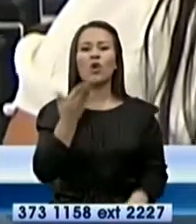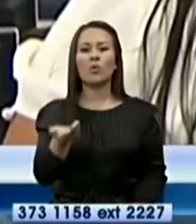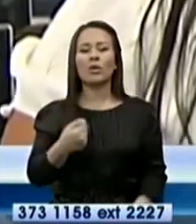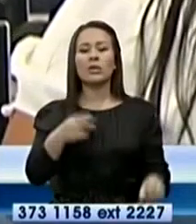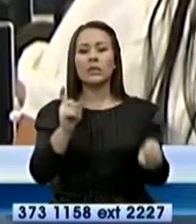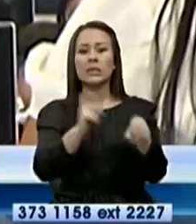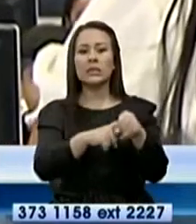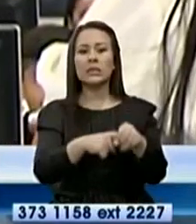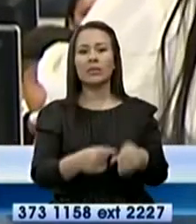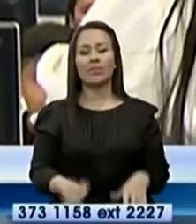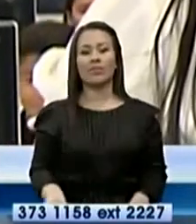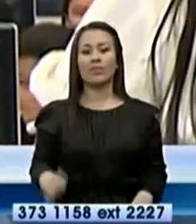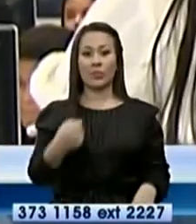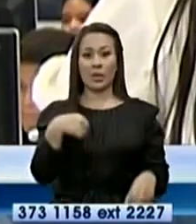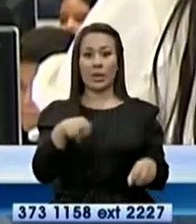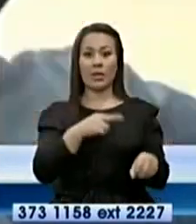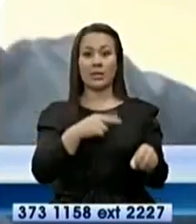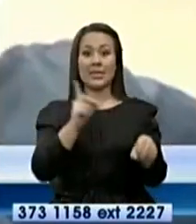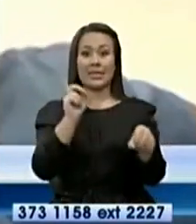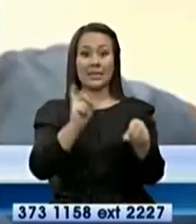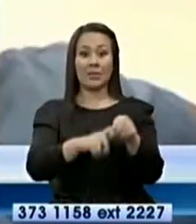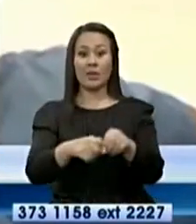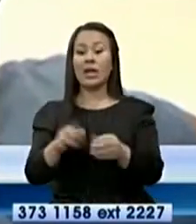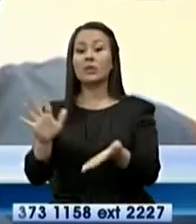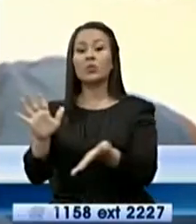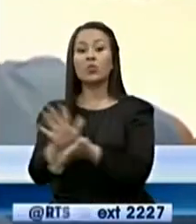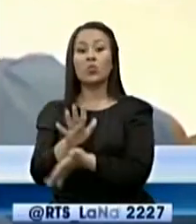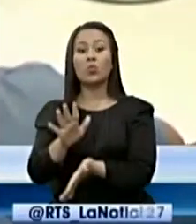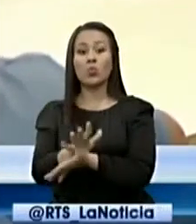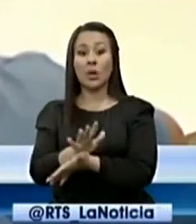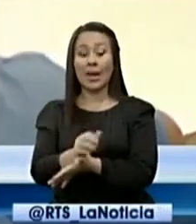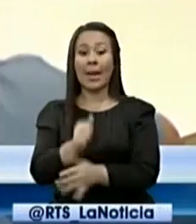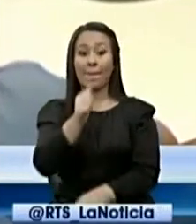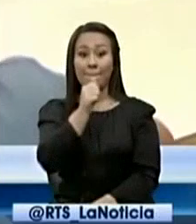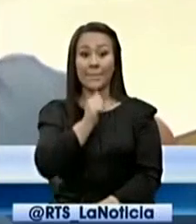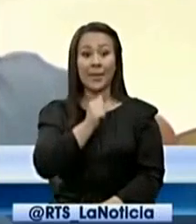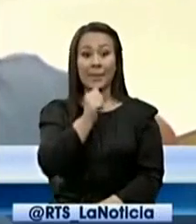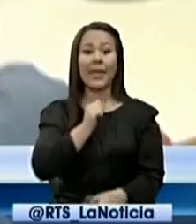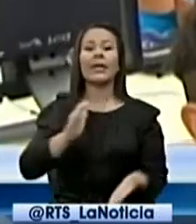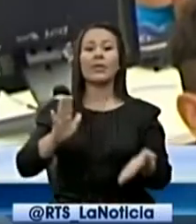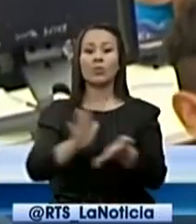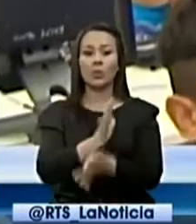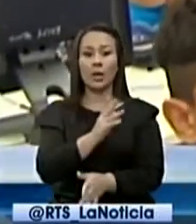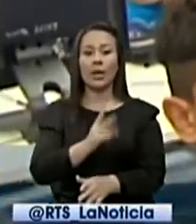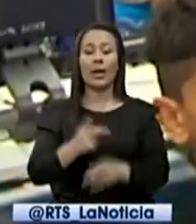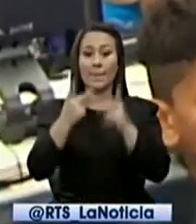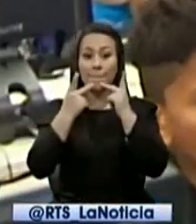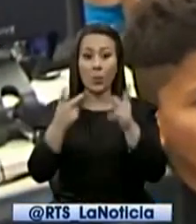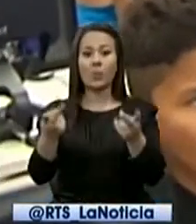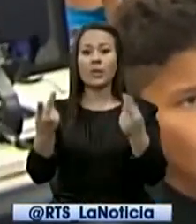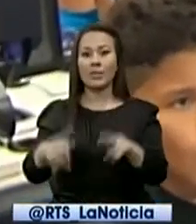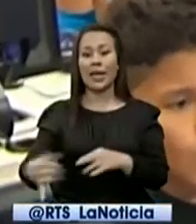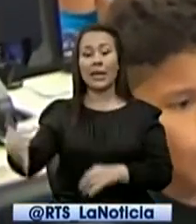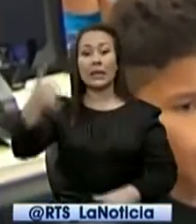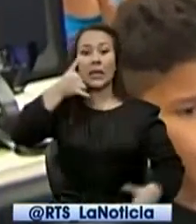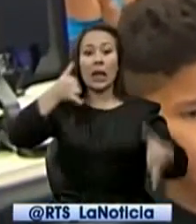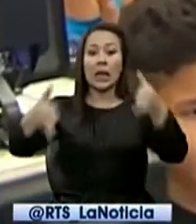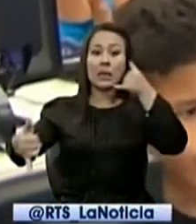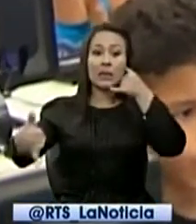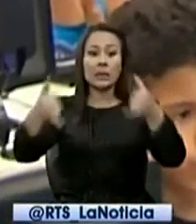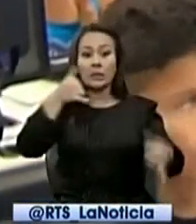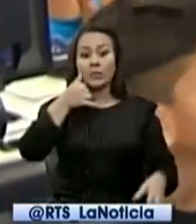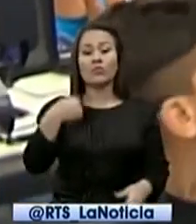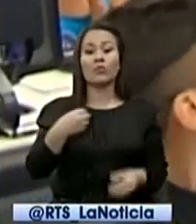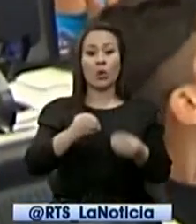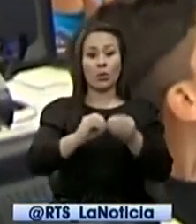Sí, nosotros estuvimos inscribiéndonos tanto en las escuelas particulares que forman parte del proyecto, sino también vía telefónica que nos llamaron